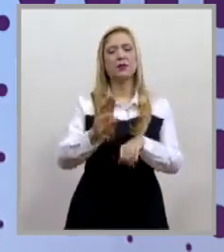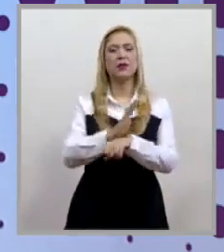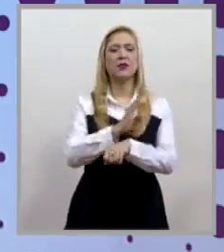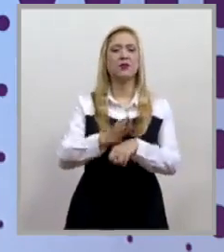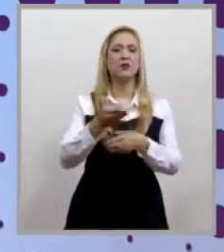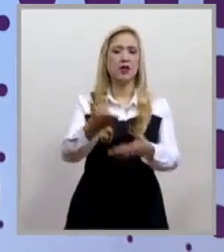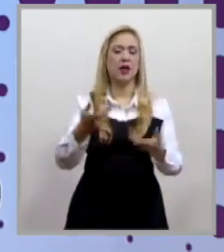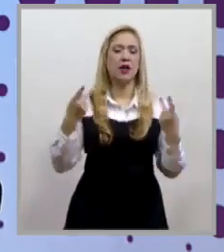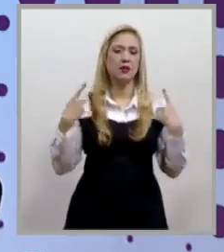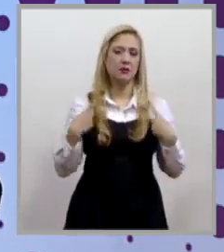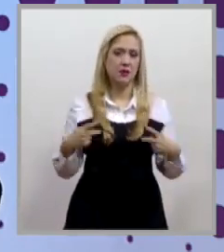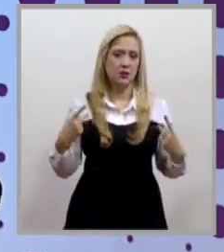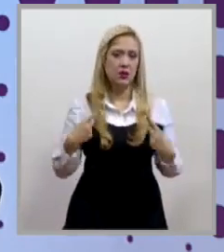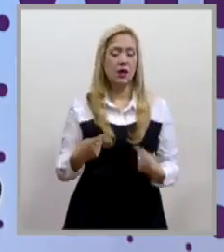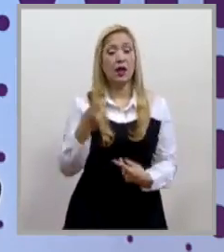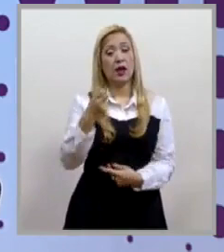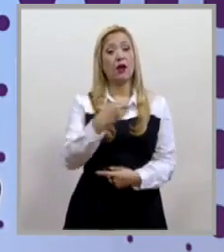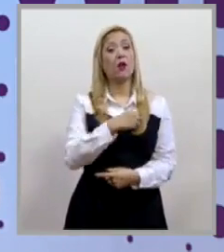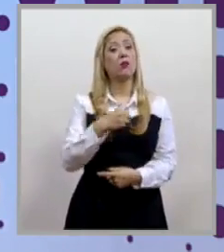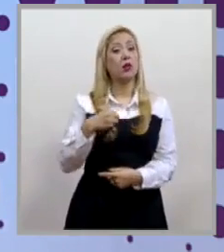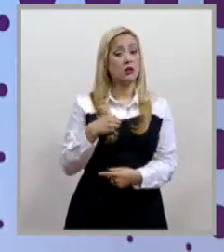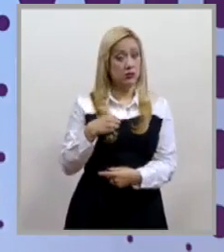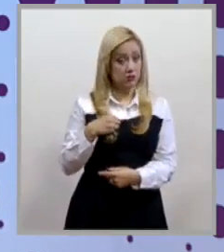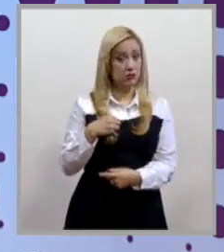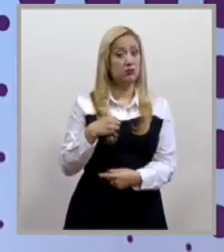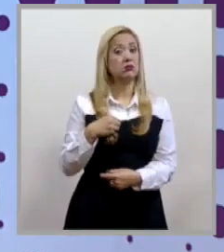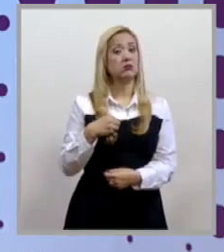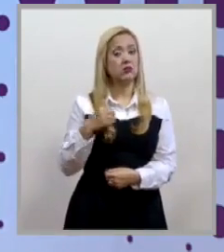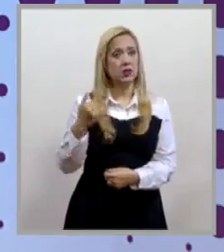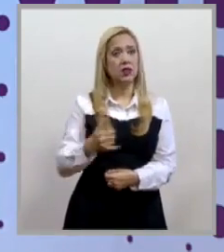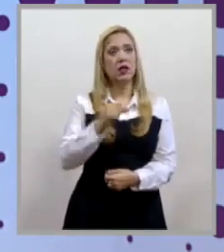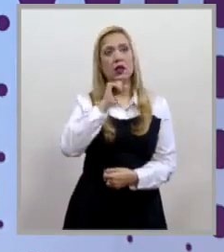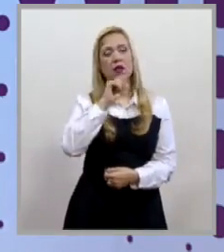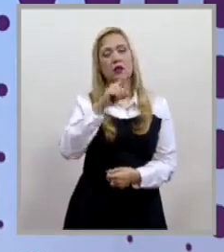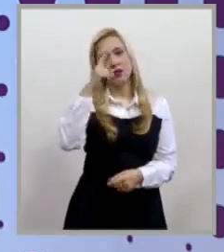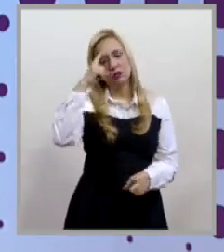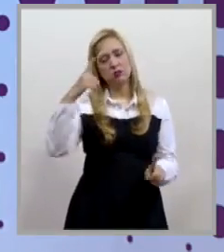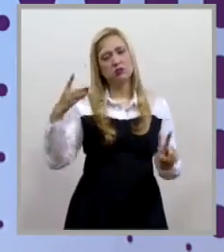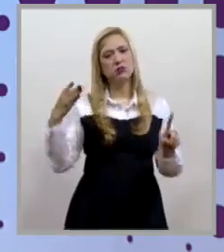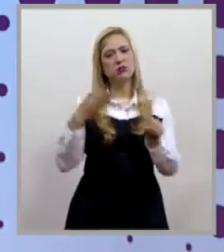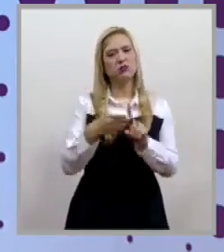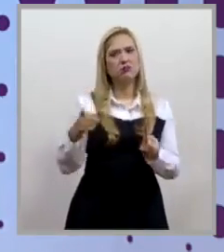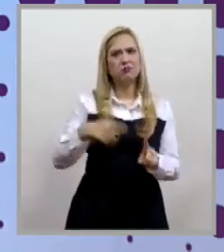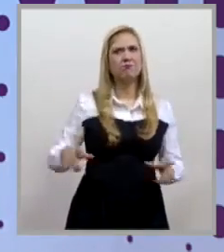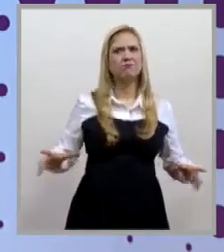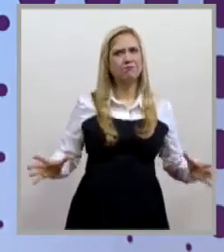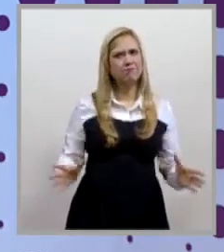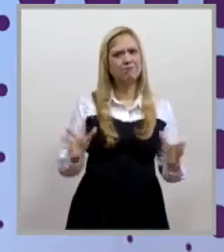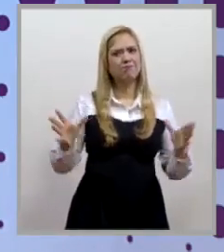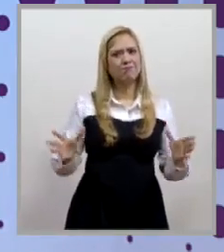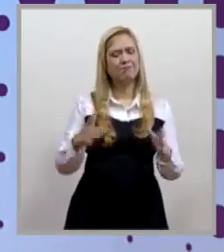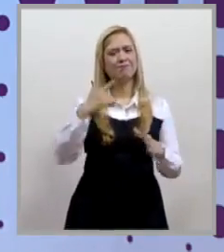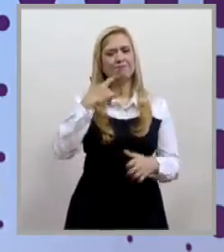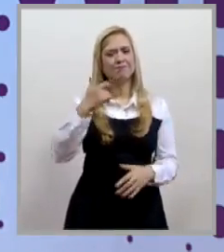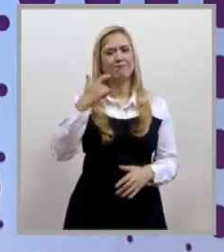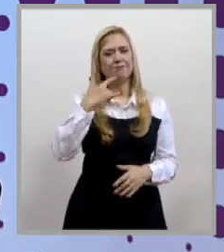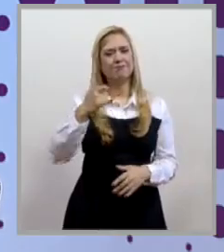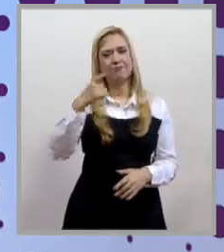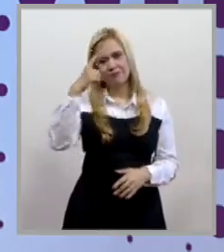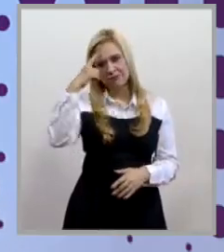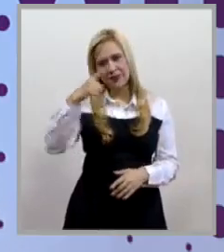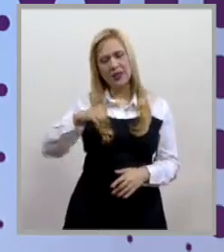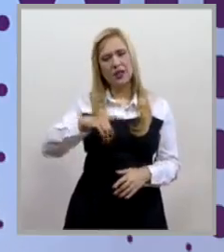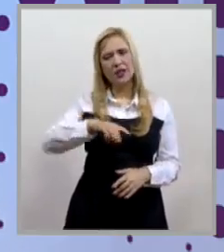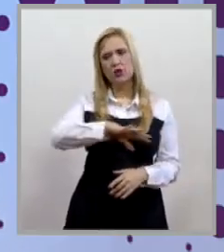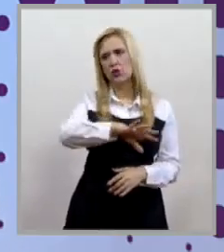caso concreto. Claro. Es una obligación y además es un propósito que hemos estado impulsando con mucho entusiasmo en todos